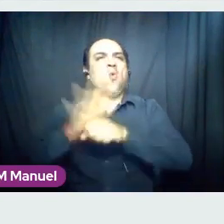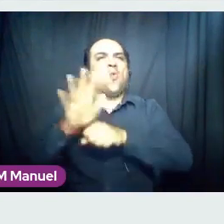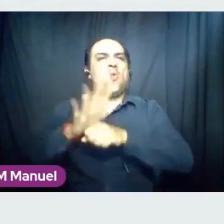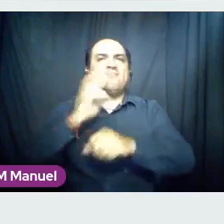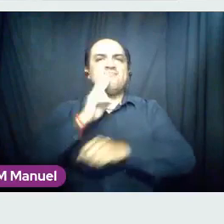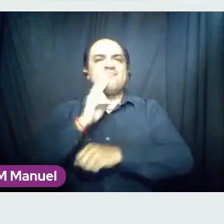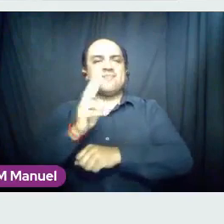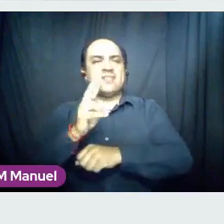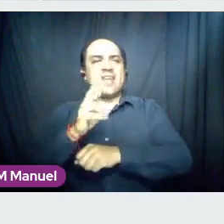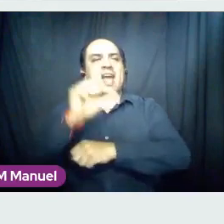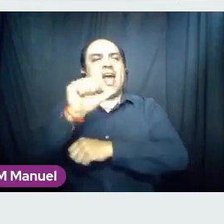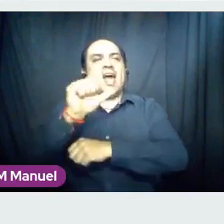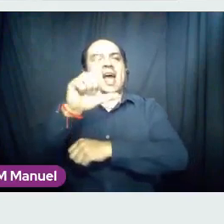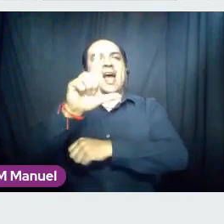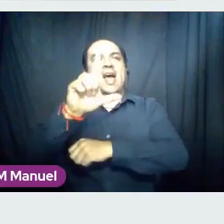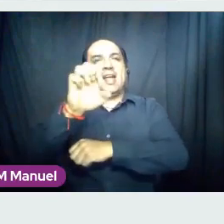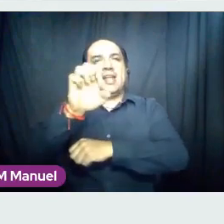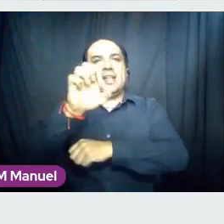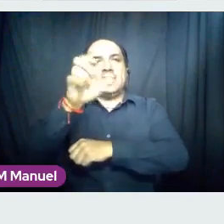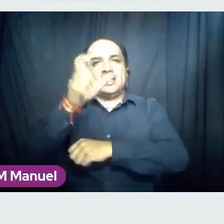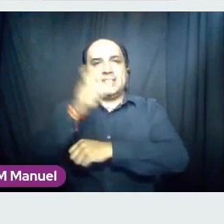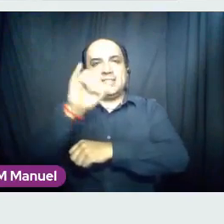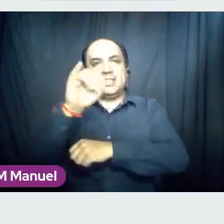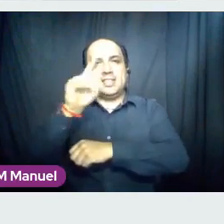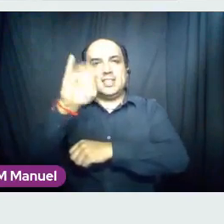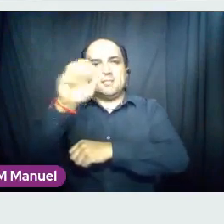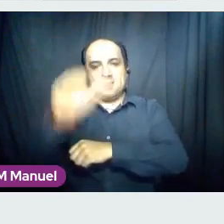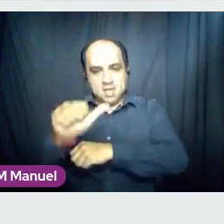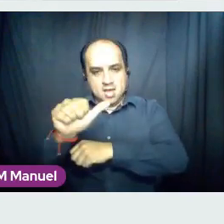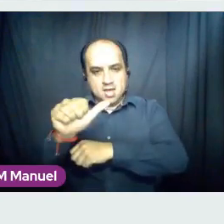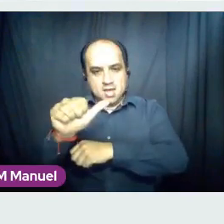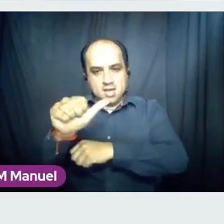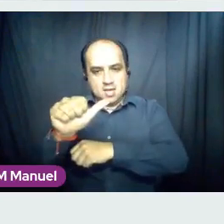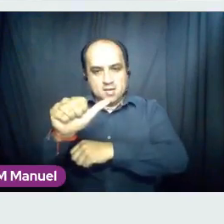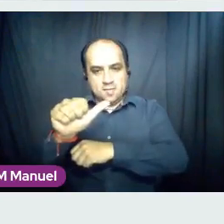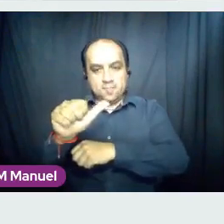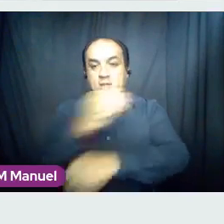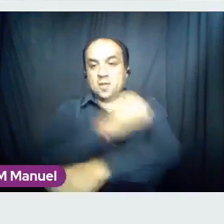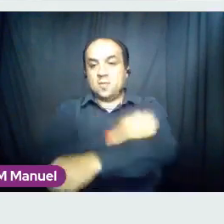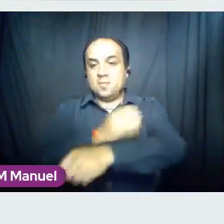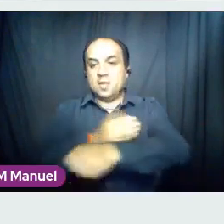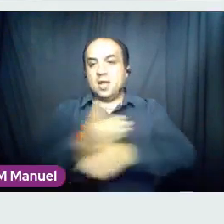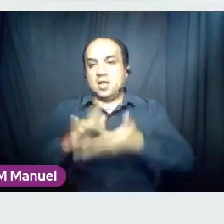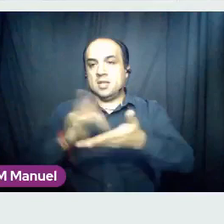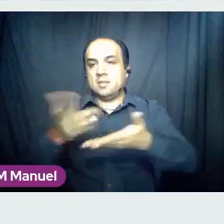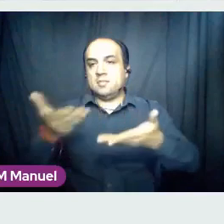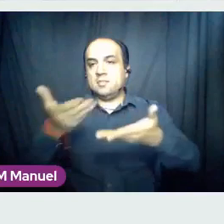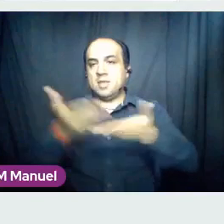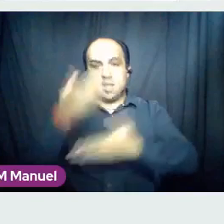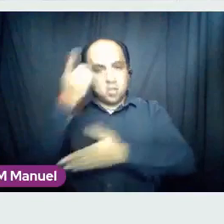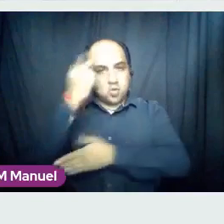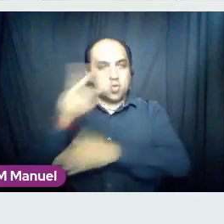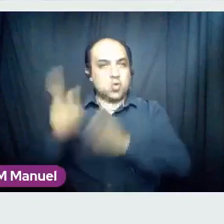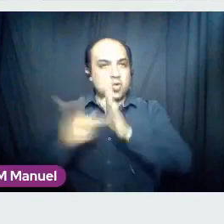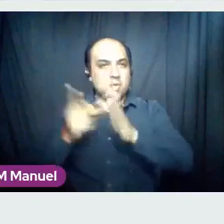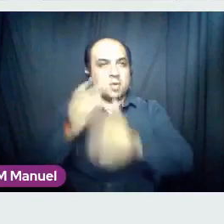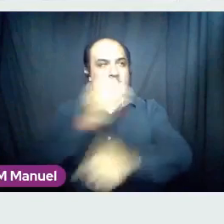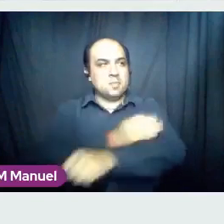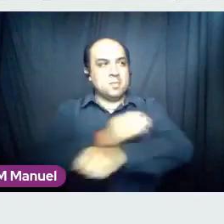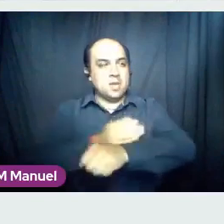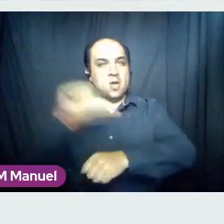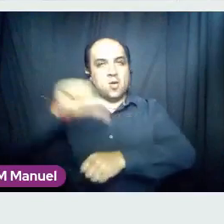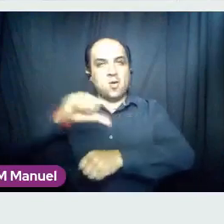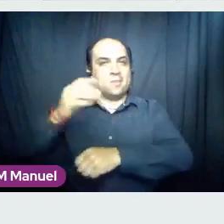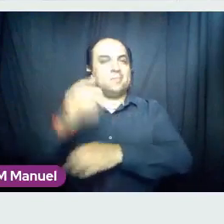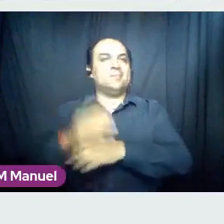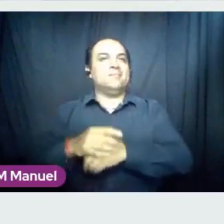la alexitimia? Y para eso nos acompaña y agradecemos la presencia, doctor, nuevamente que nos acompaña en charlas de café,